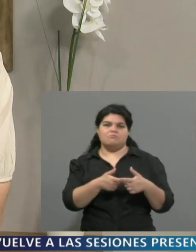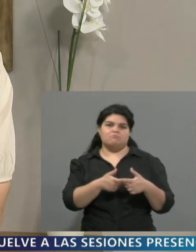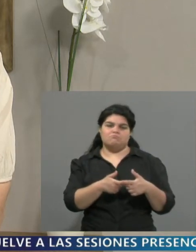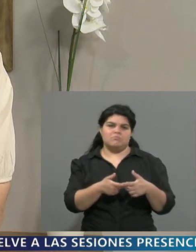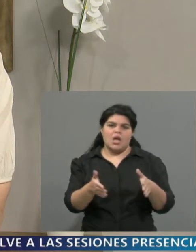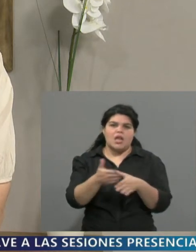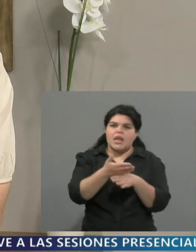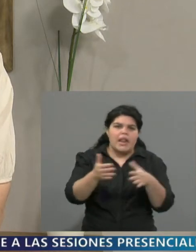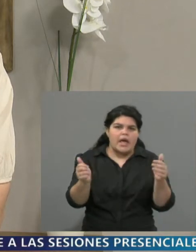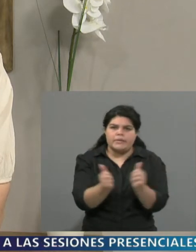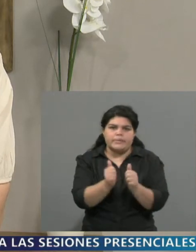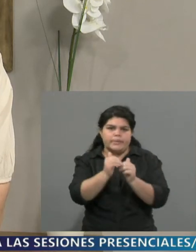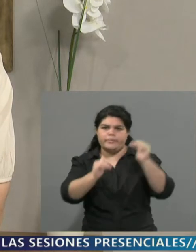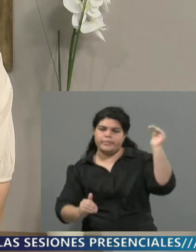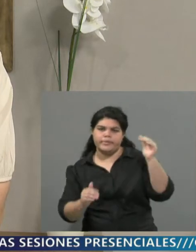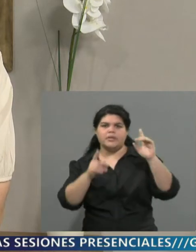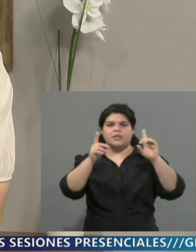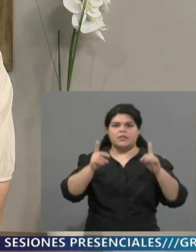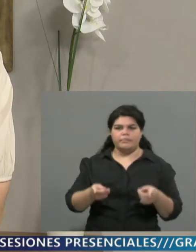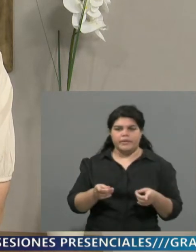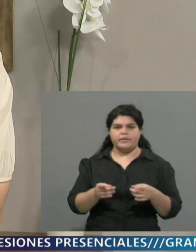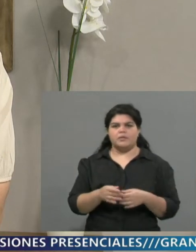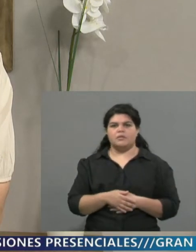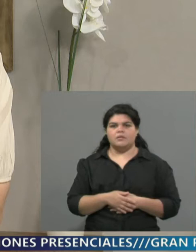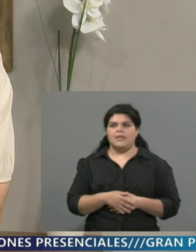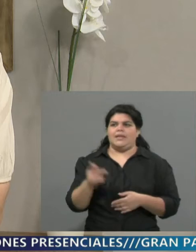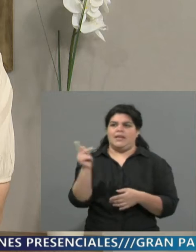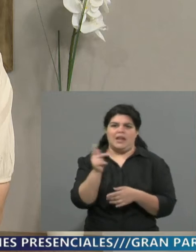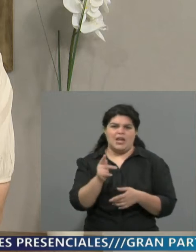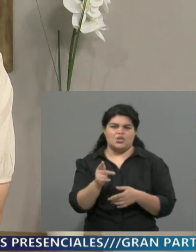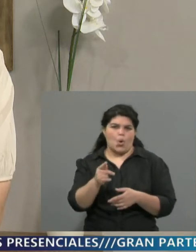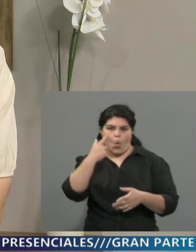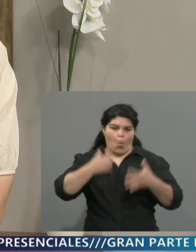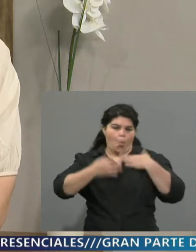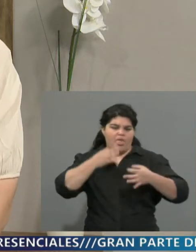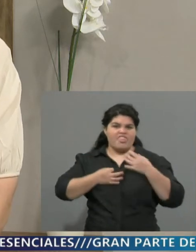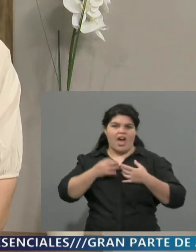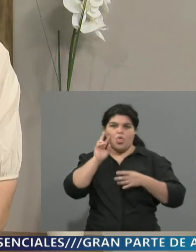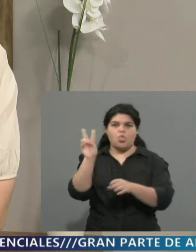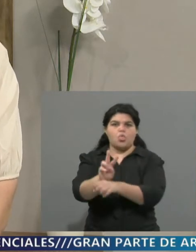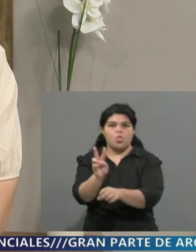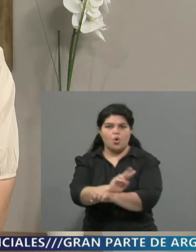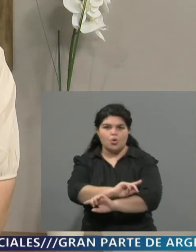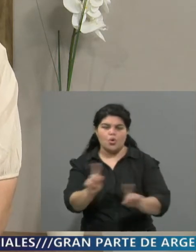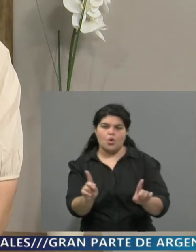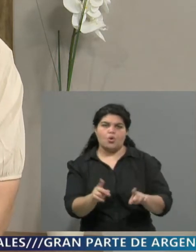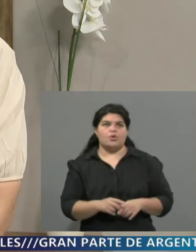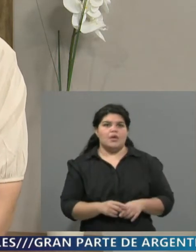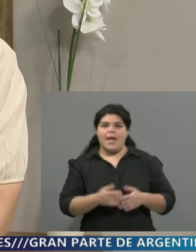de infecciones de transmisión sexual, bueno, para la redundancia, relaciones sexuales descuidadas, embarazos no intencionados.